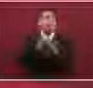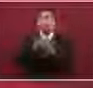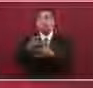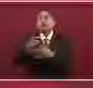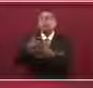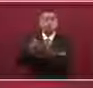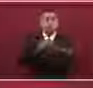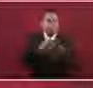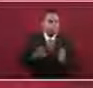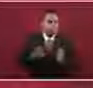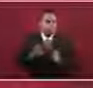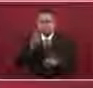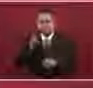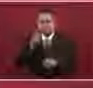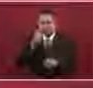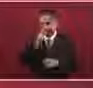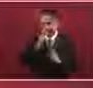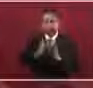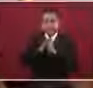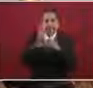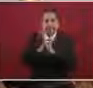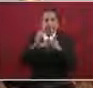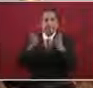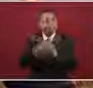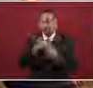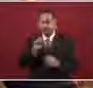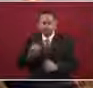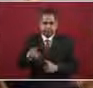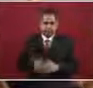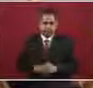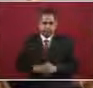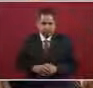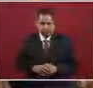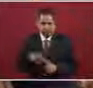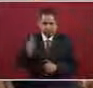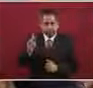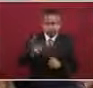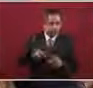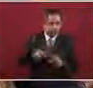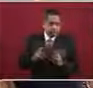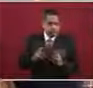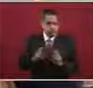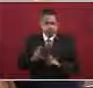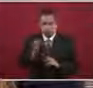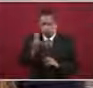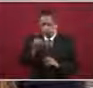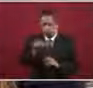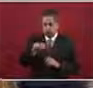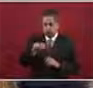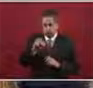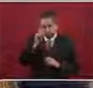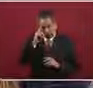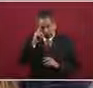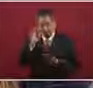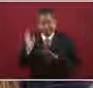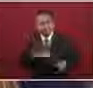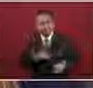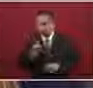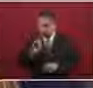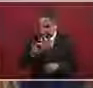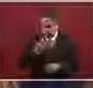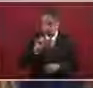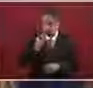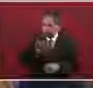llevar a la práctica la democracia participativa. Pero no descartamos el que